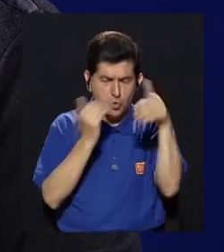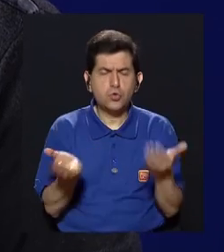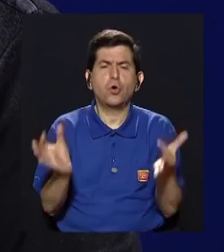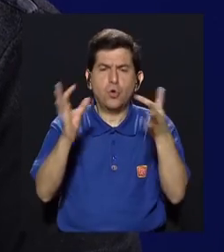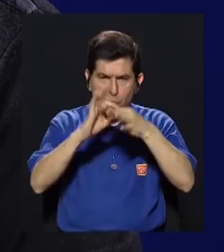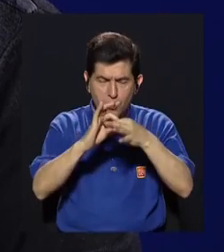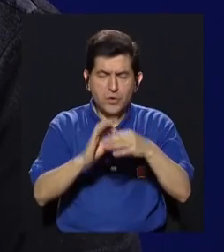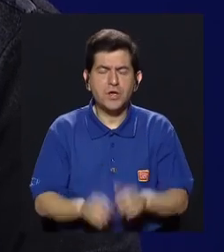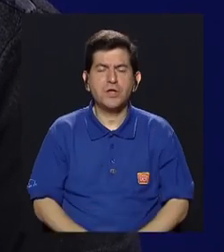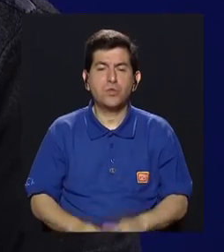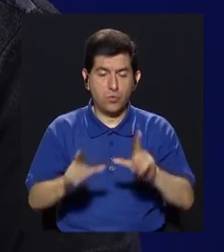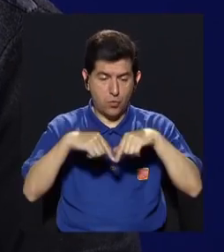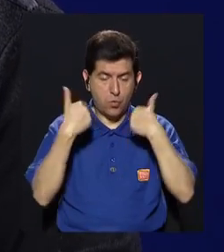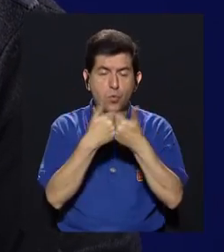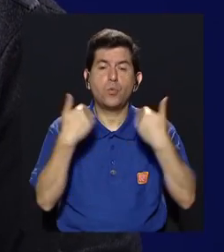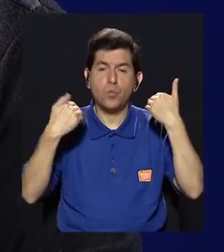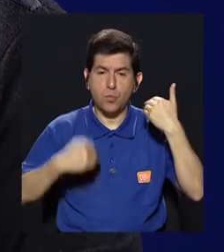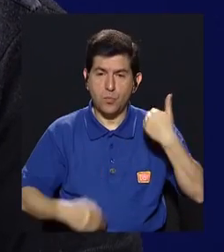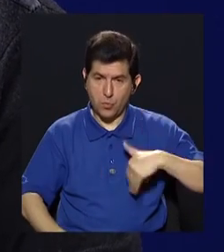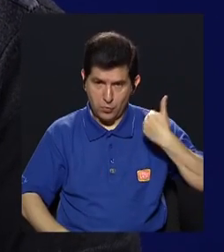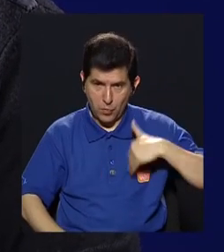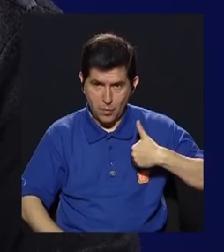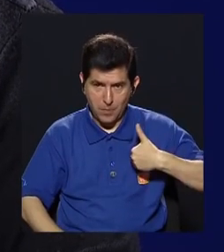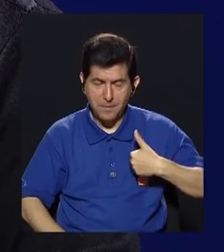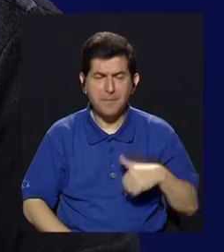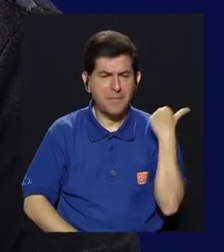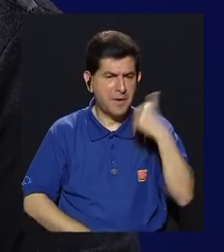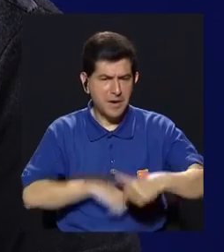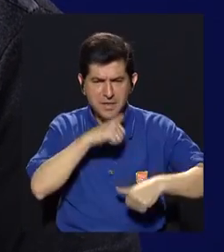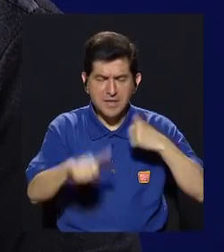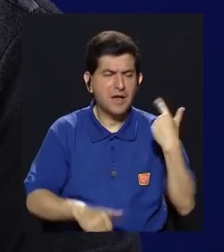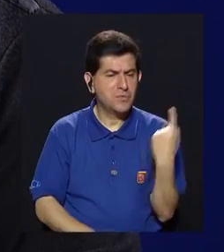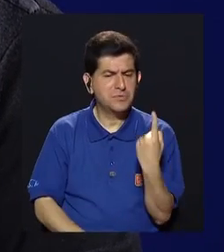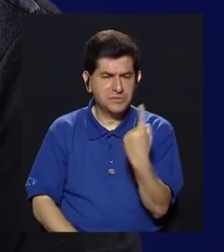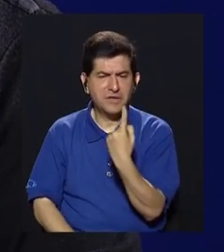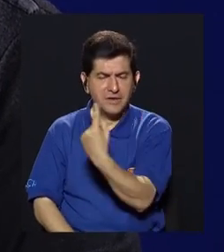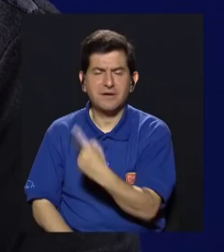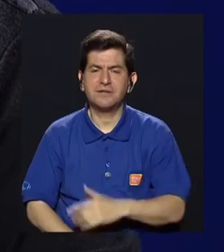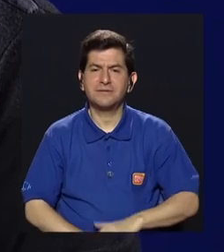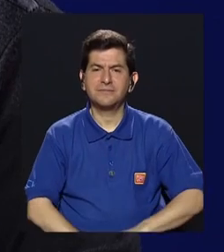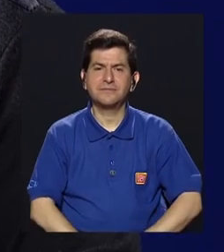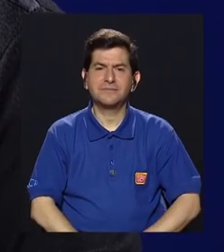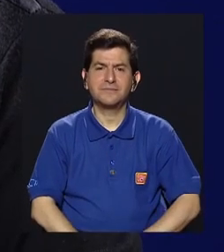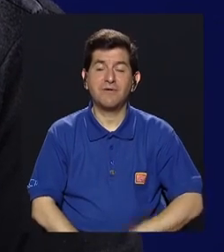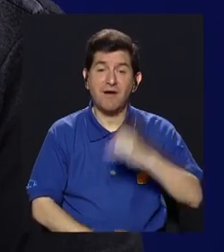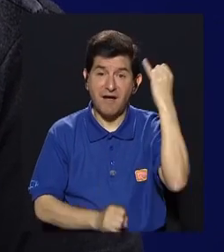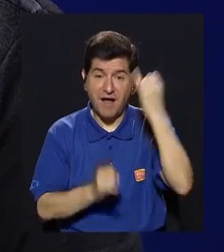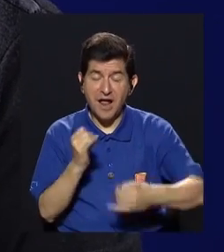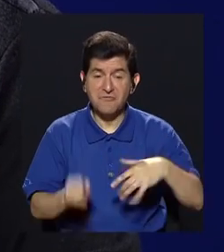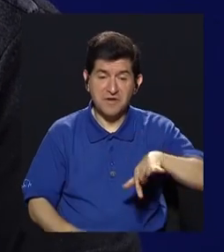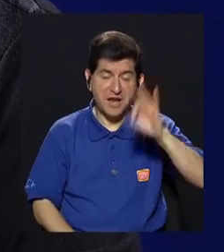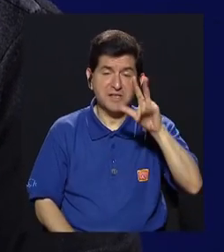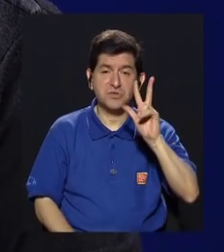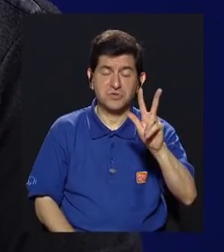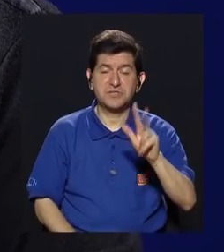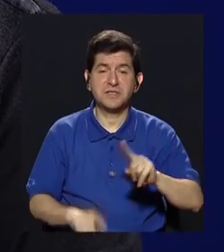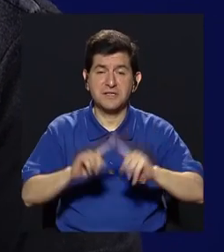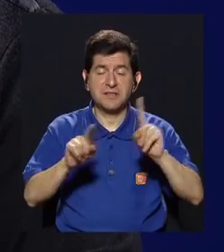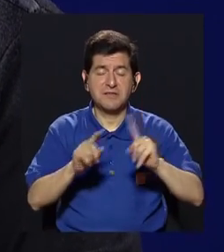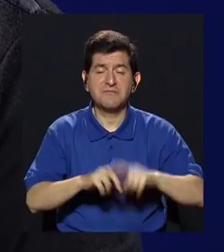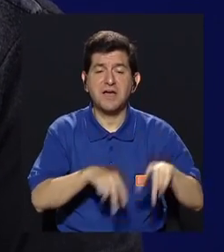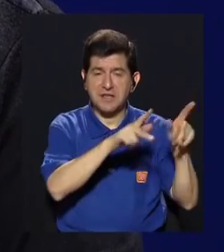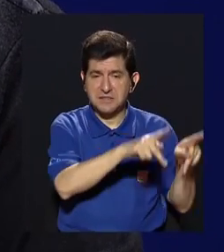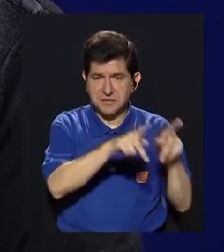de hombres como el grupo de hombres la lucha particular de cada uno al final escogí tres personajes